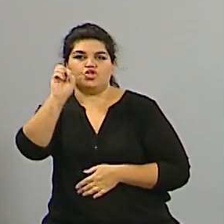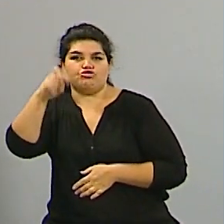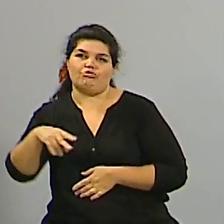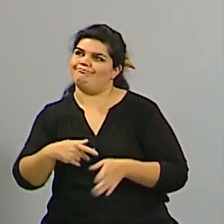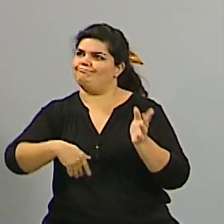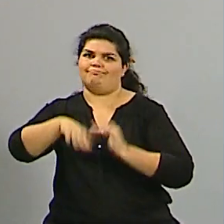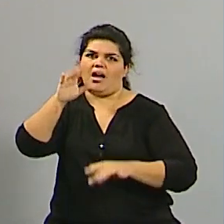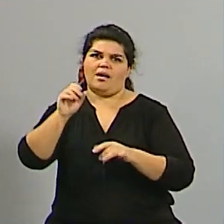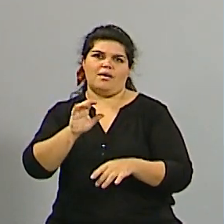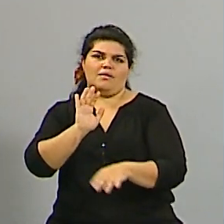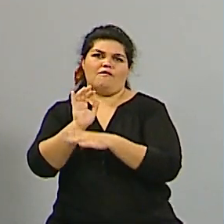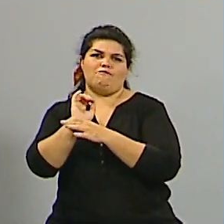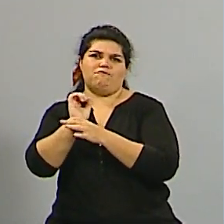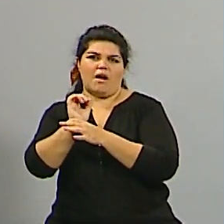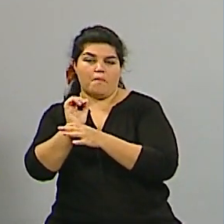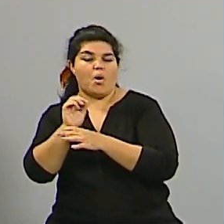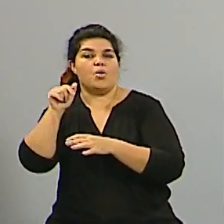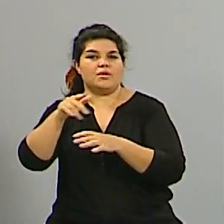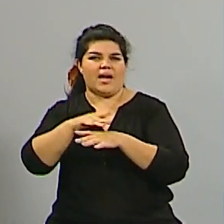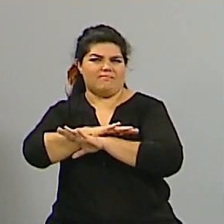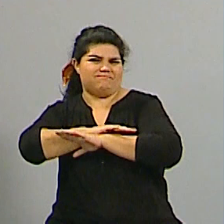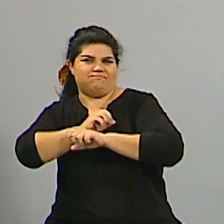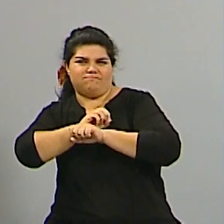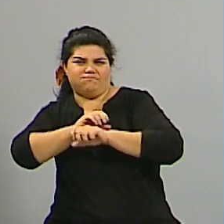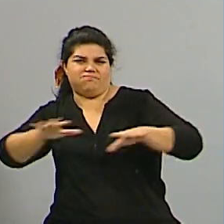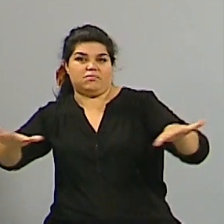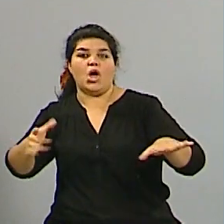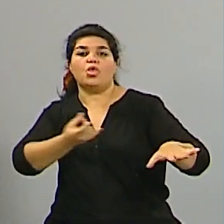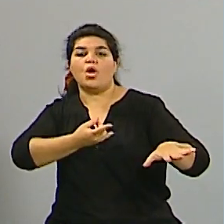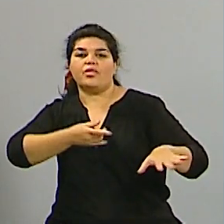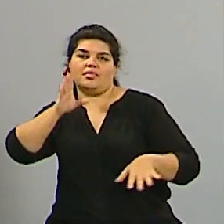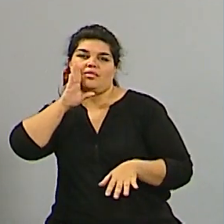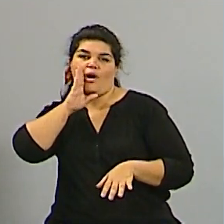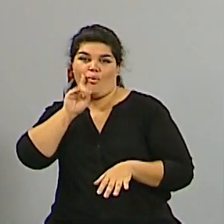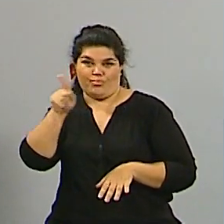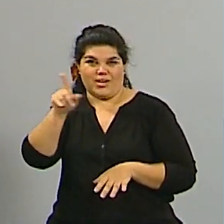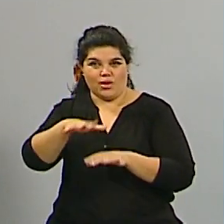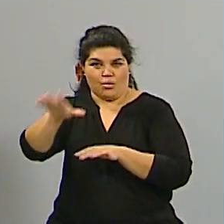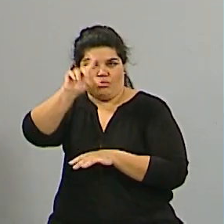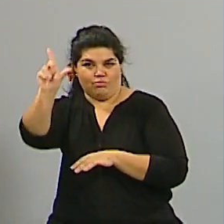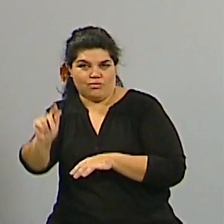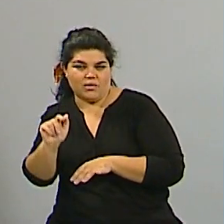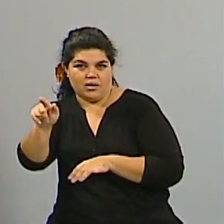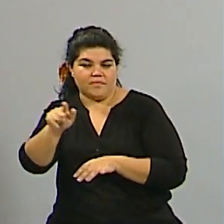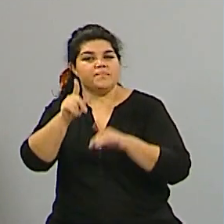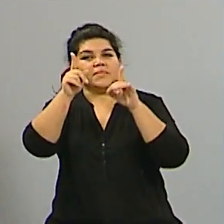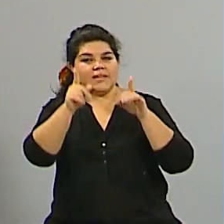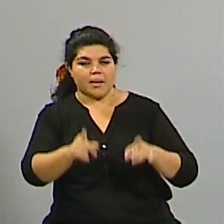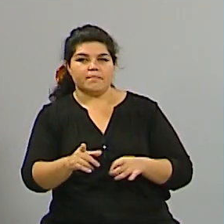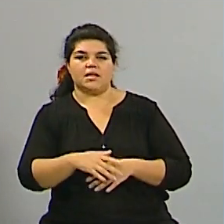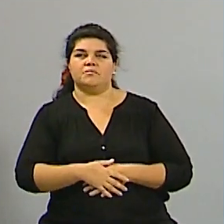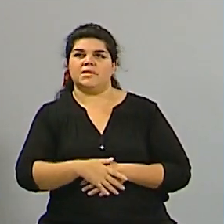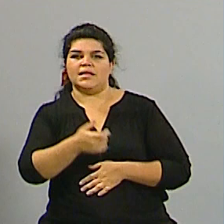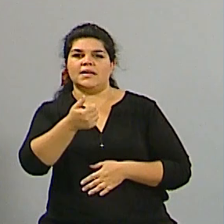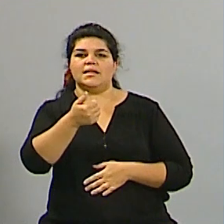que Sí. recorrió el mundo y por supuesto está el epicentro en Estados Unidos, pero si vos ves también los fenómenos de organización en